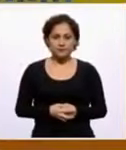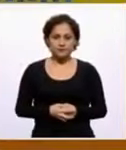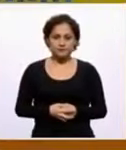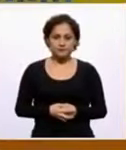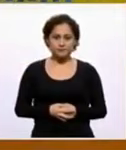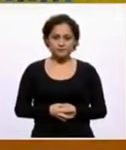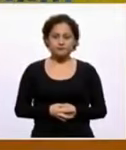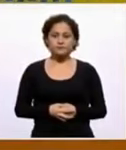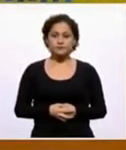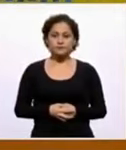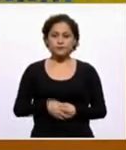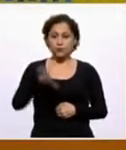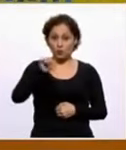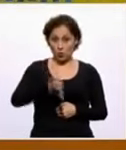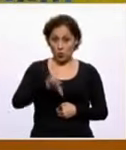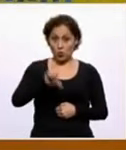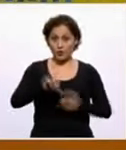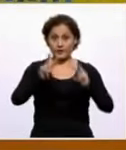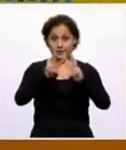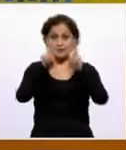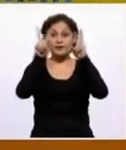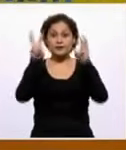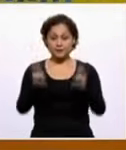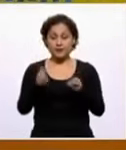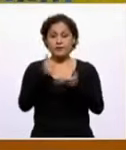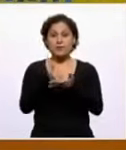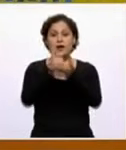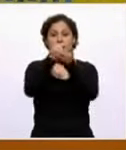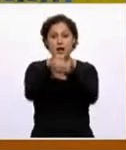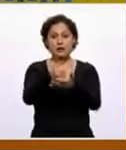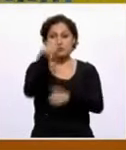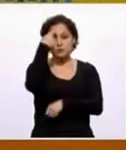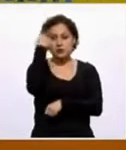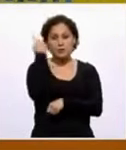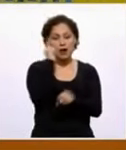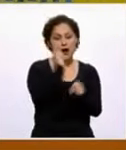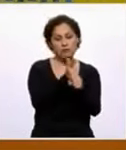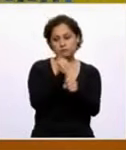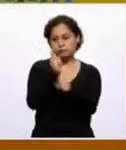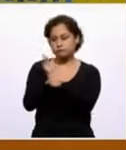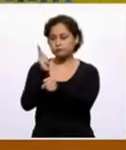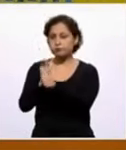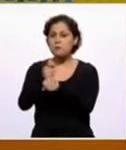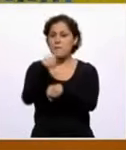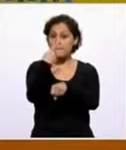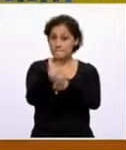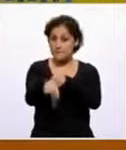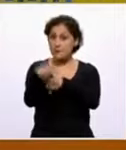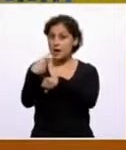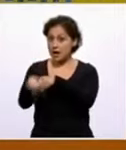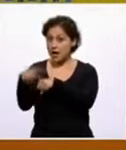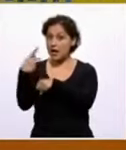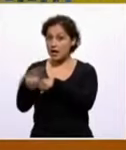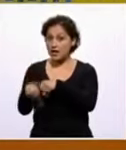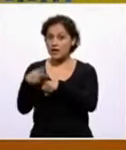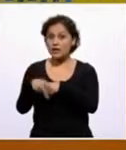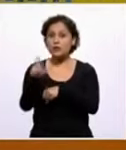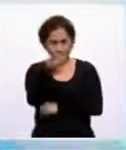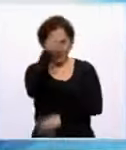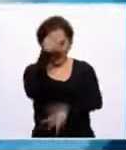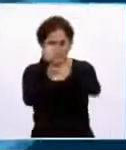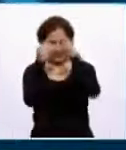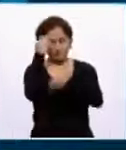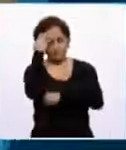El tema de hoy está relacionado con la prevención de situaciones de riesgo en la adolescencia. Para eso seleccionamos unos videos para